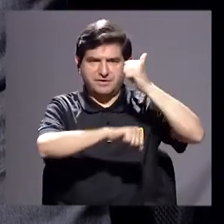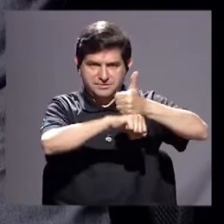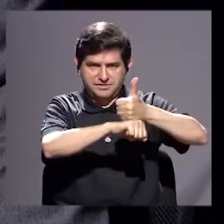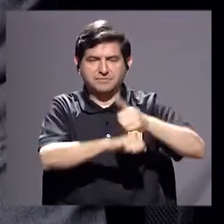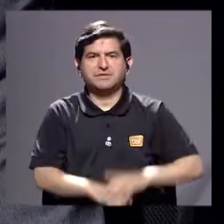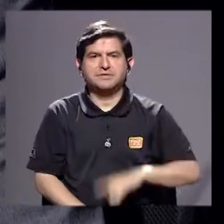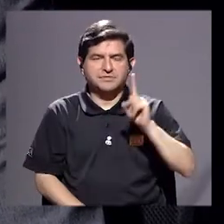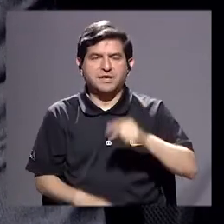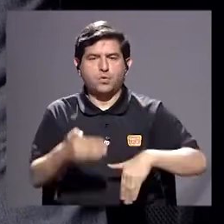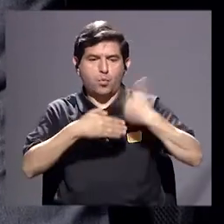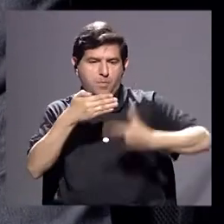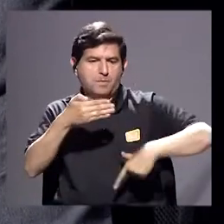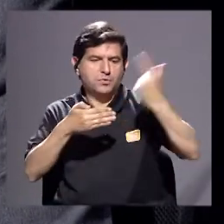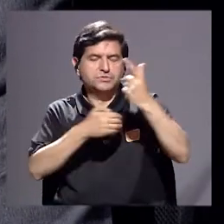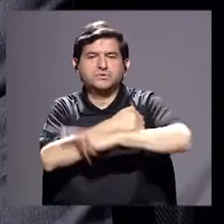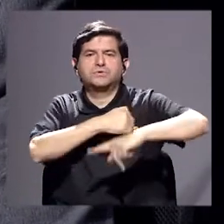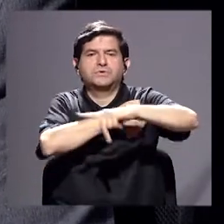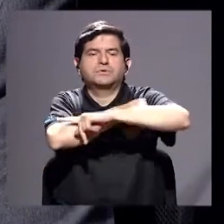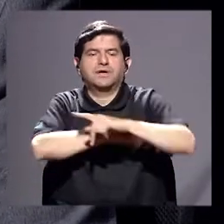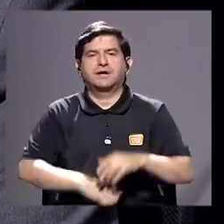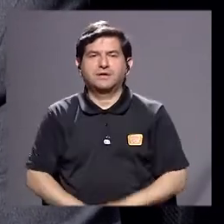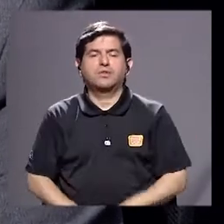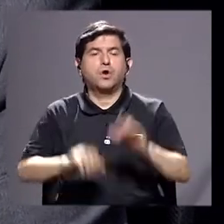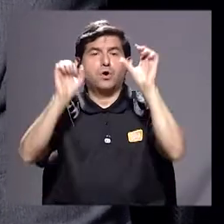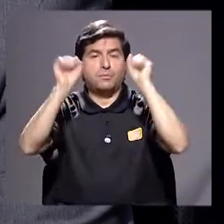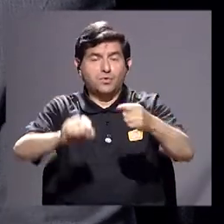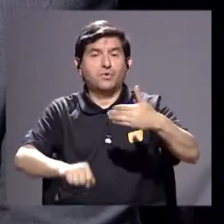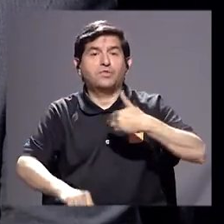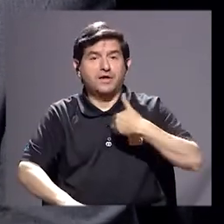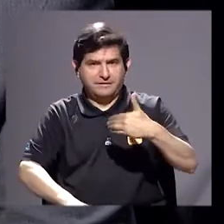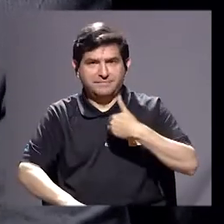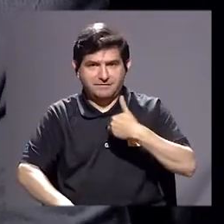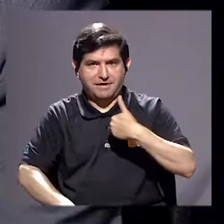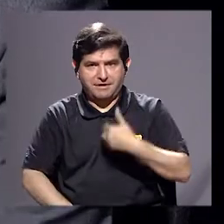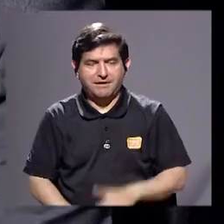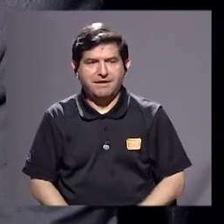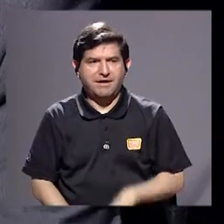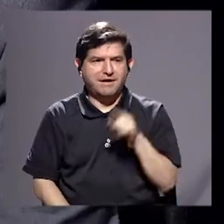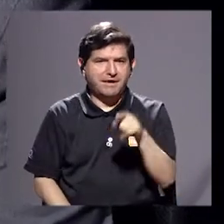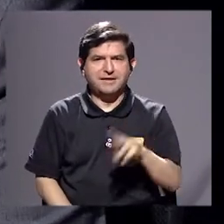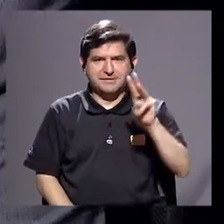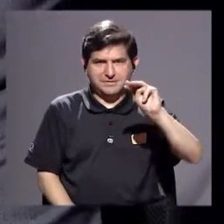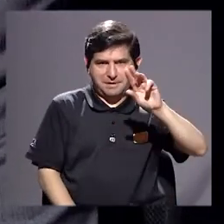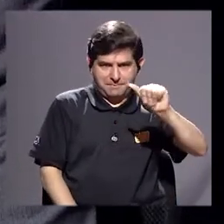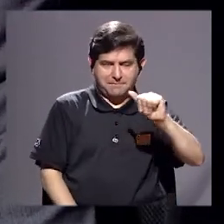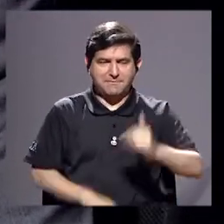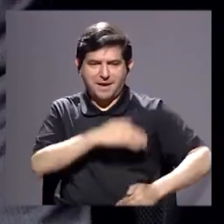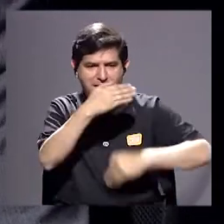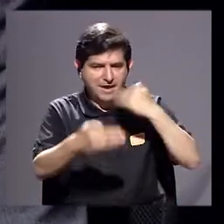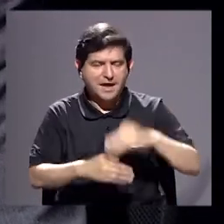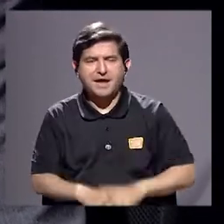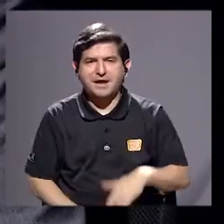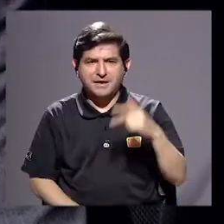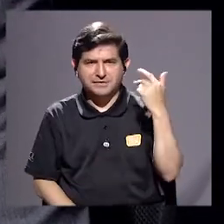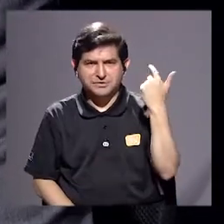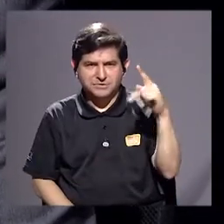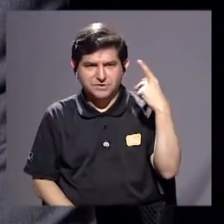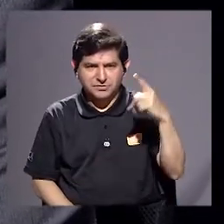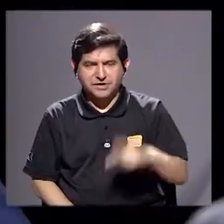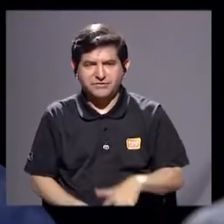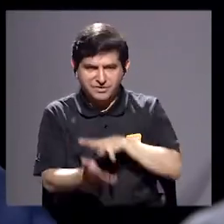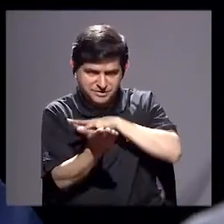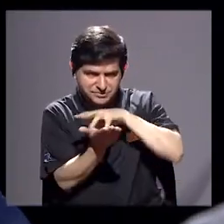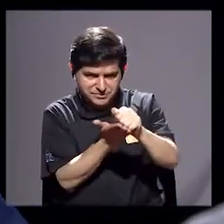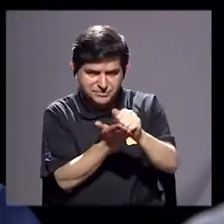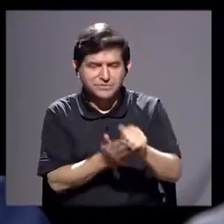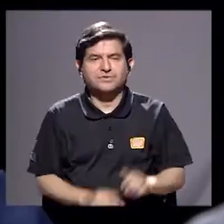posgrado para el país de modo tal que pudiésemos tener esta esta maestría en gestión de riesgo de desastres y atención de emergencias